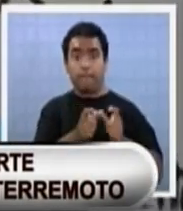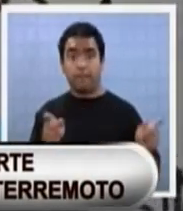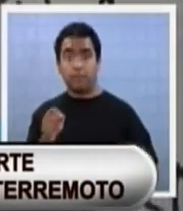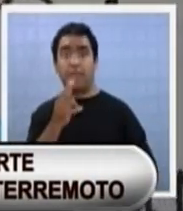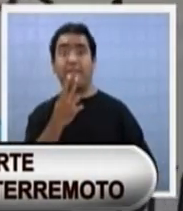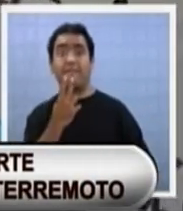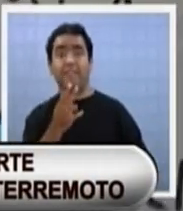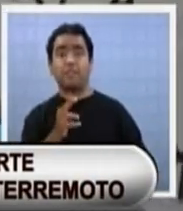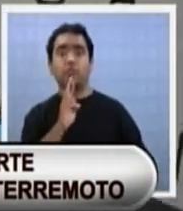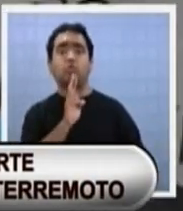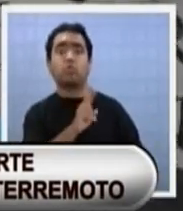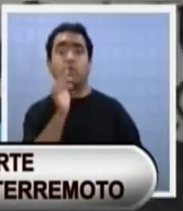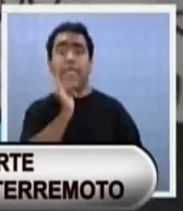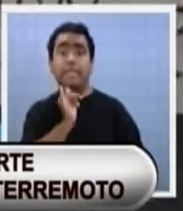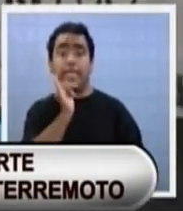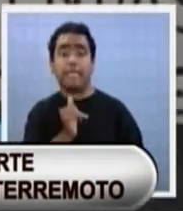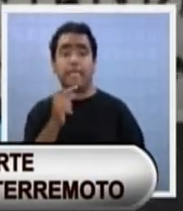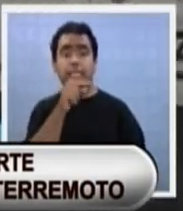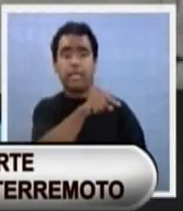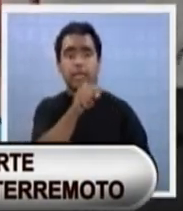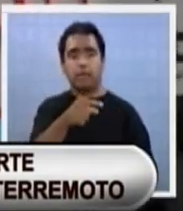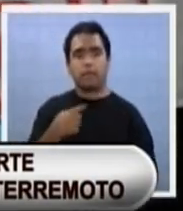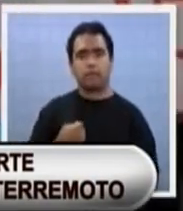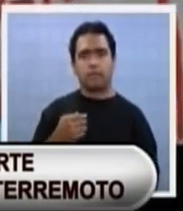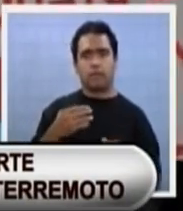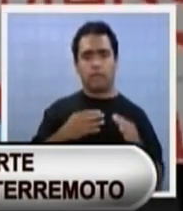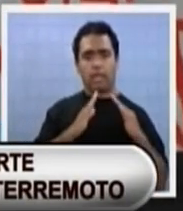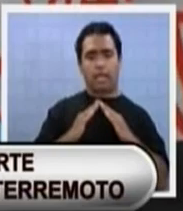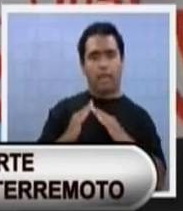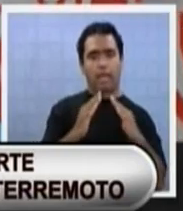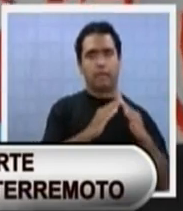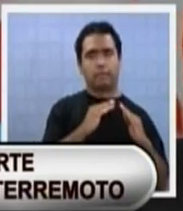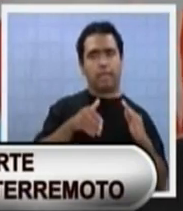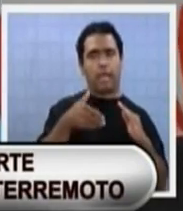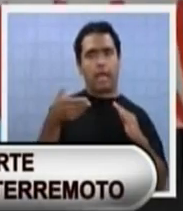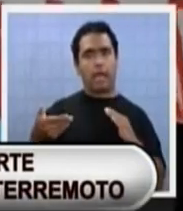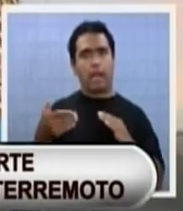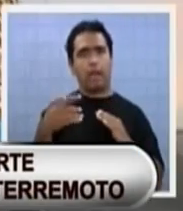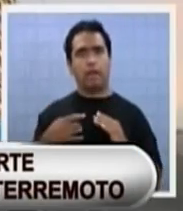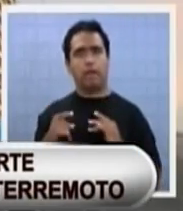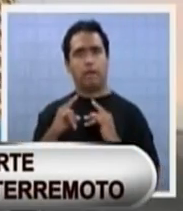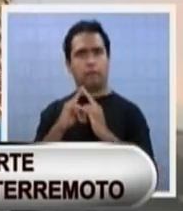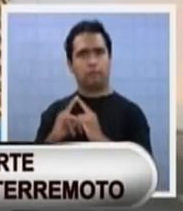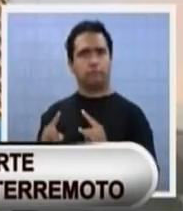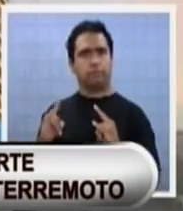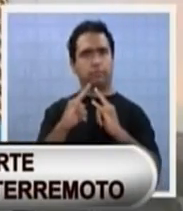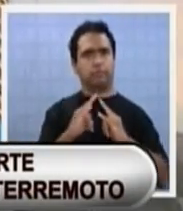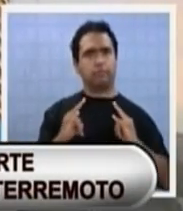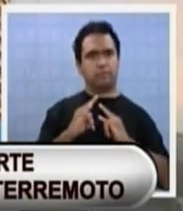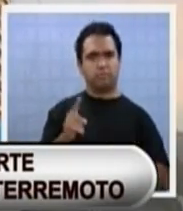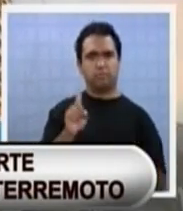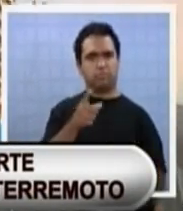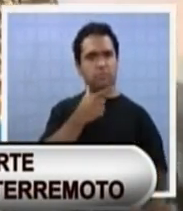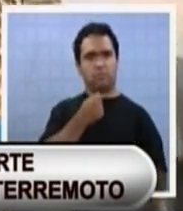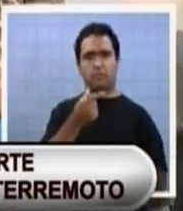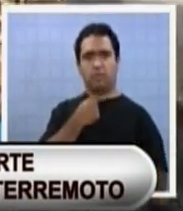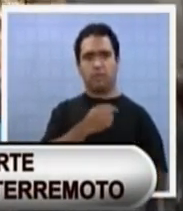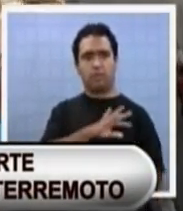quienes no ven con buenos ojos que al lado de sus viviendas se instale un barrio de emergencia.